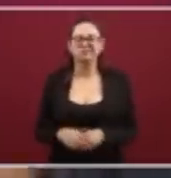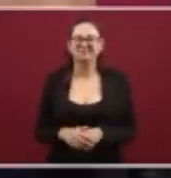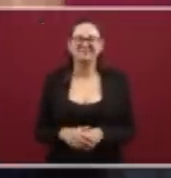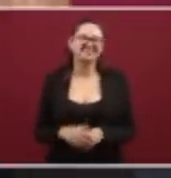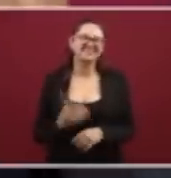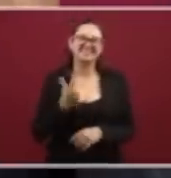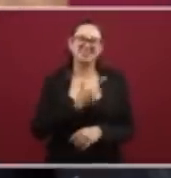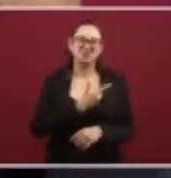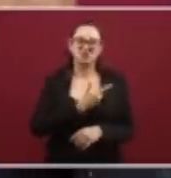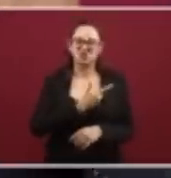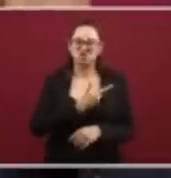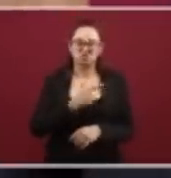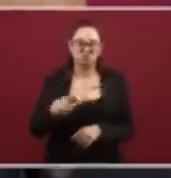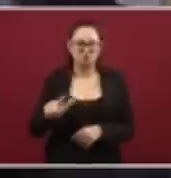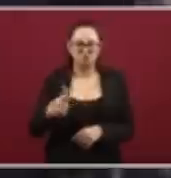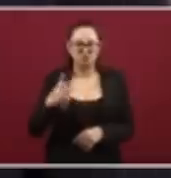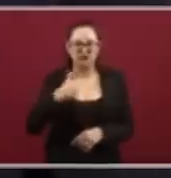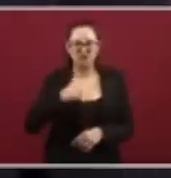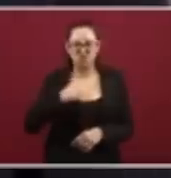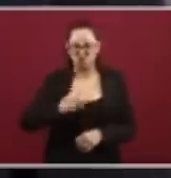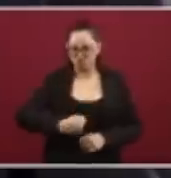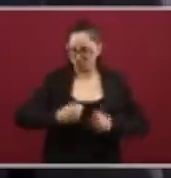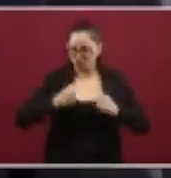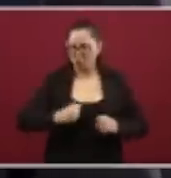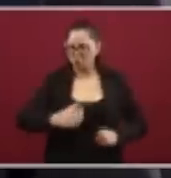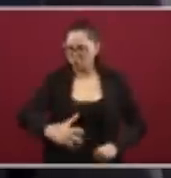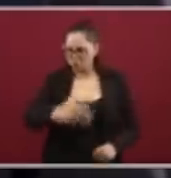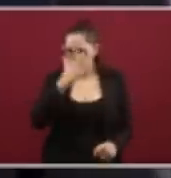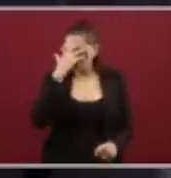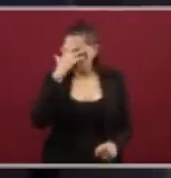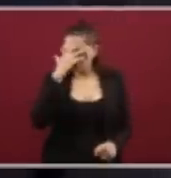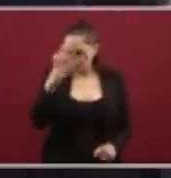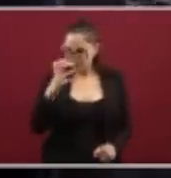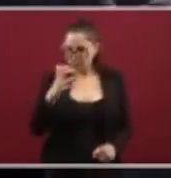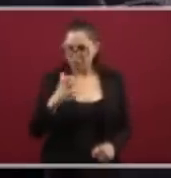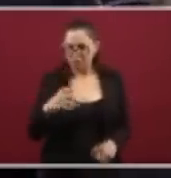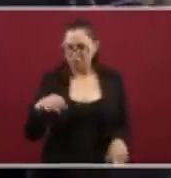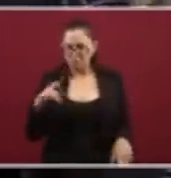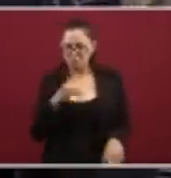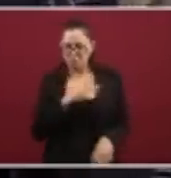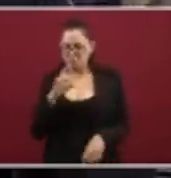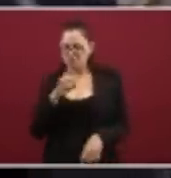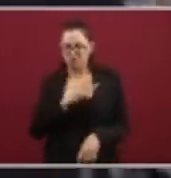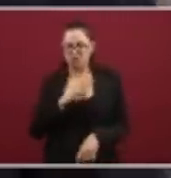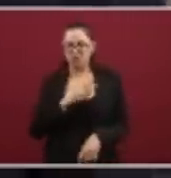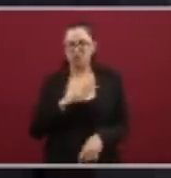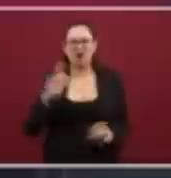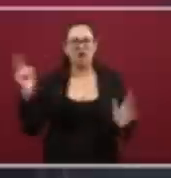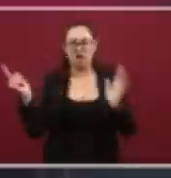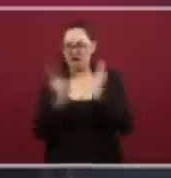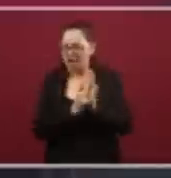no me va a temblar la mano este la ley es la ley no